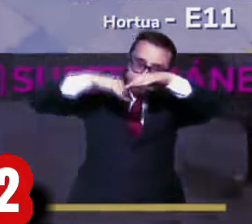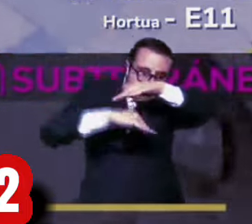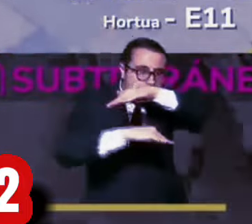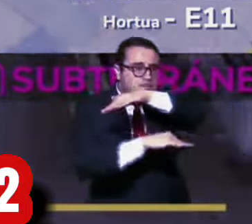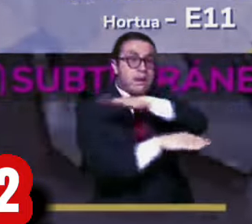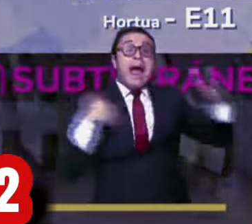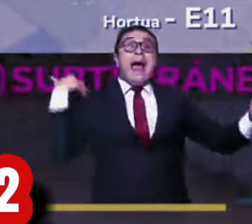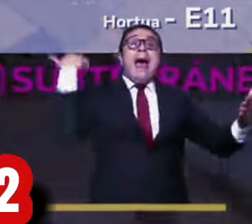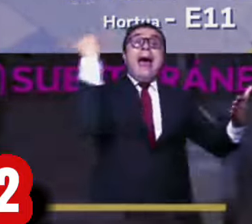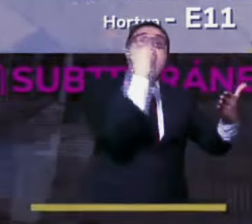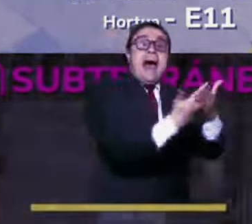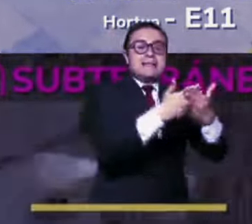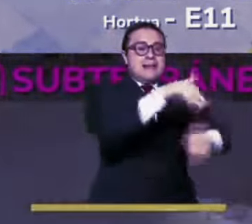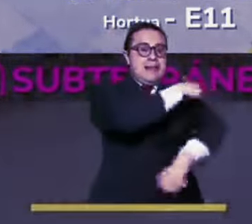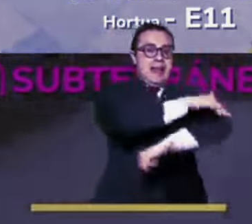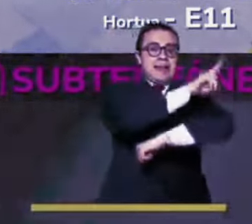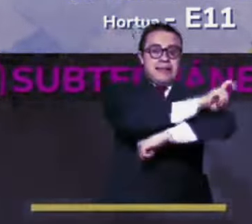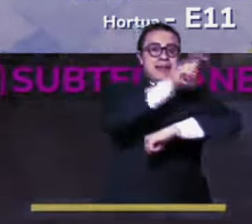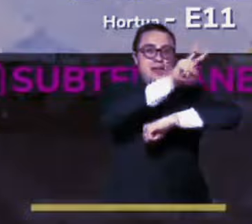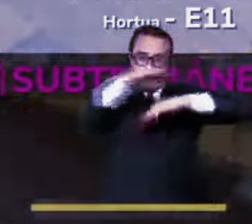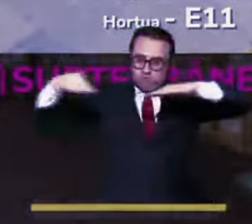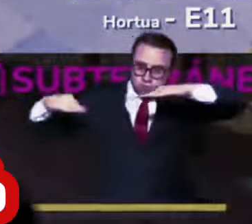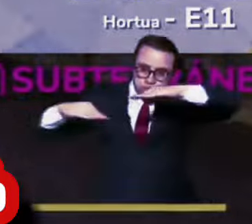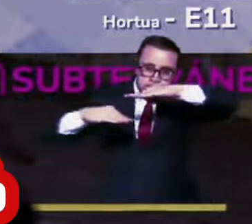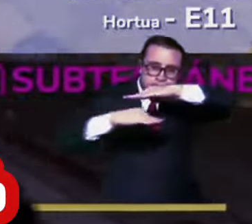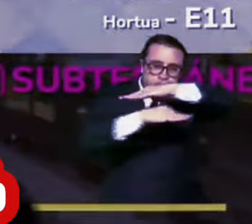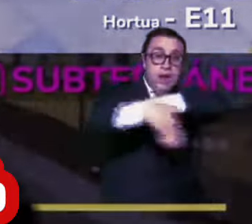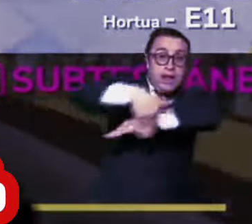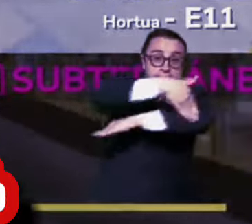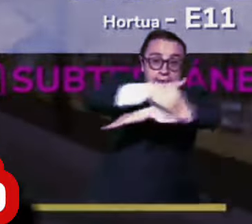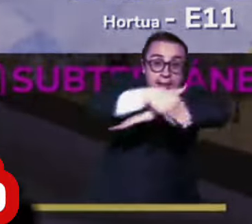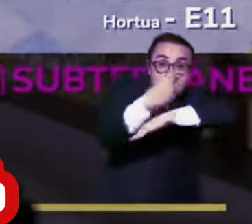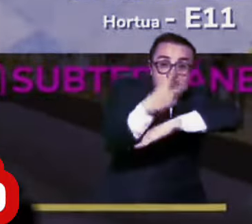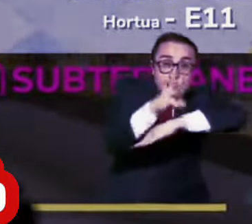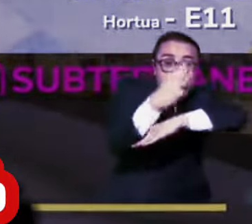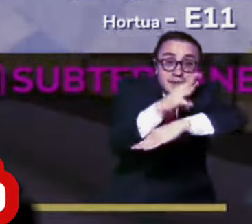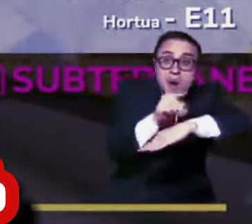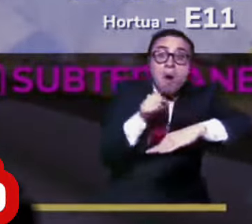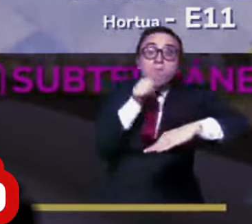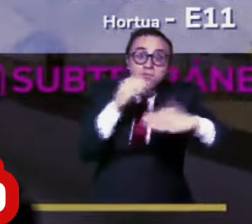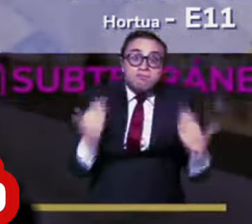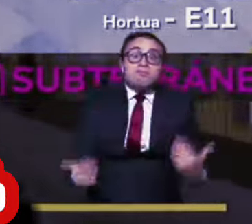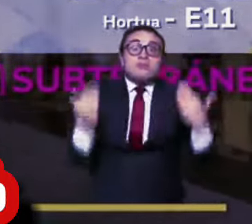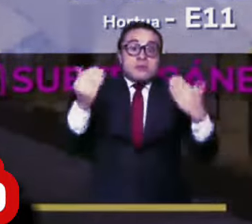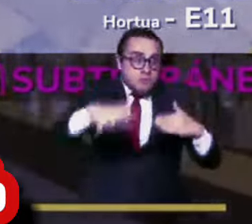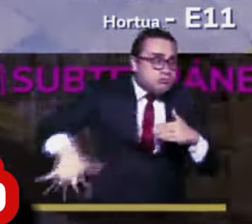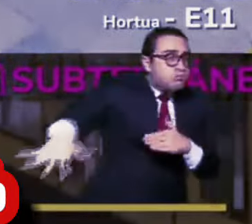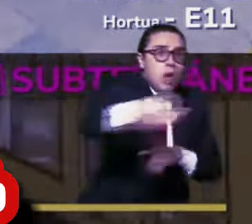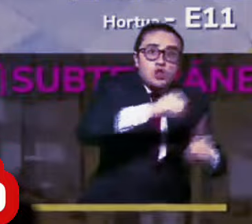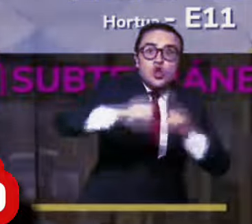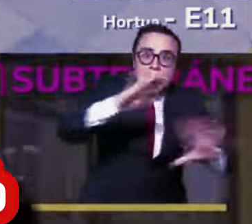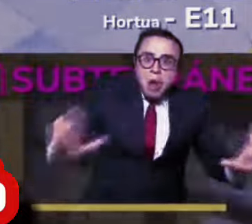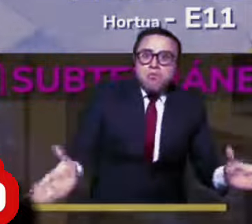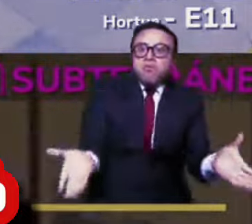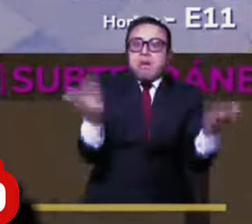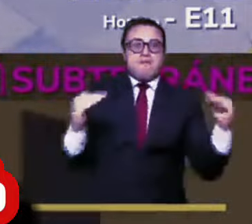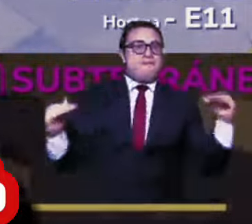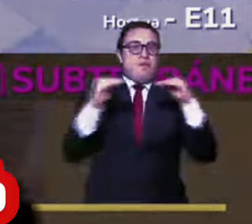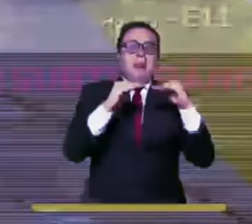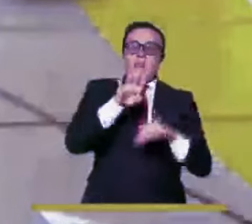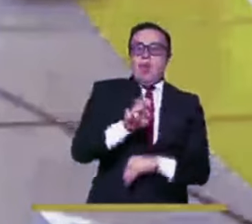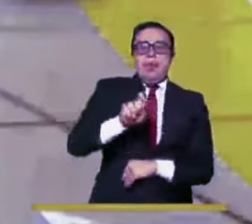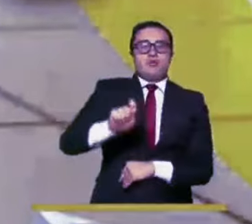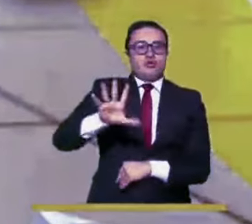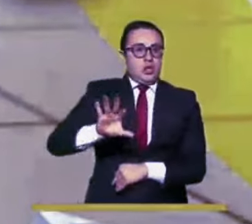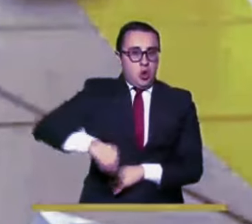subterráneo hasta la calle 72 por toda la carrera 13, da la misma rentabilidad social,